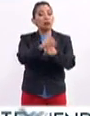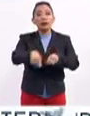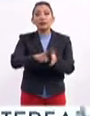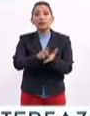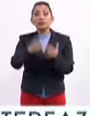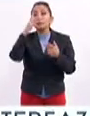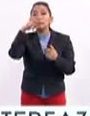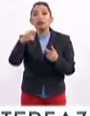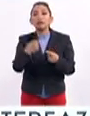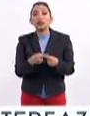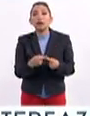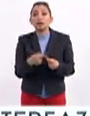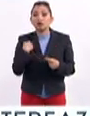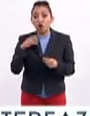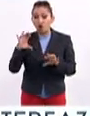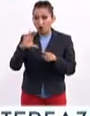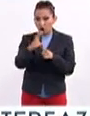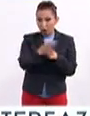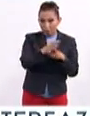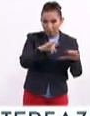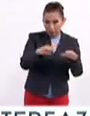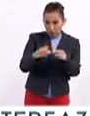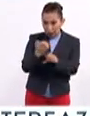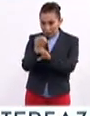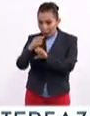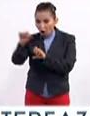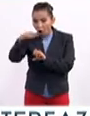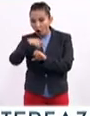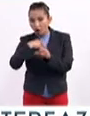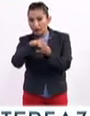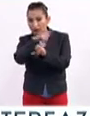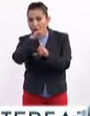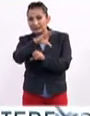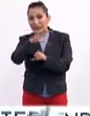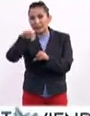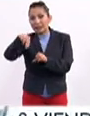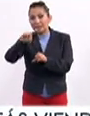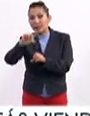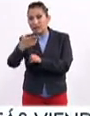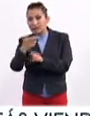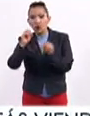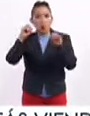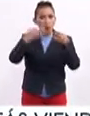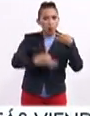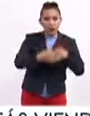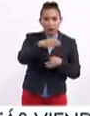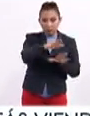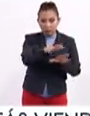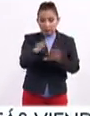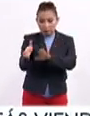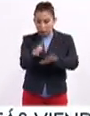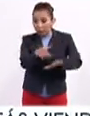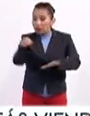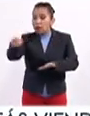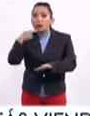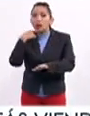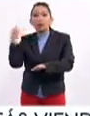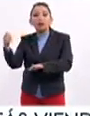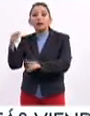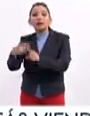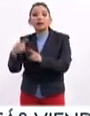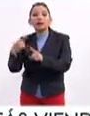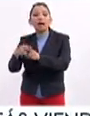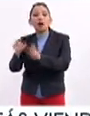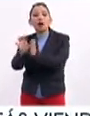México? Ya no solamente las comisiones estatales o nacional de derechos humanos o los jueces, sino el mandato